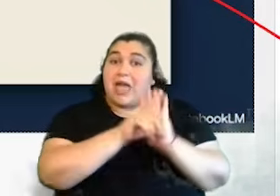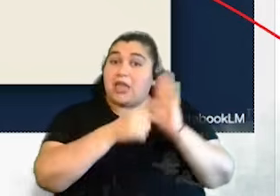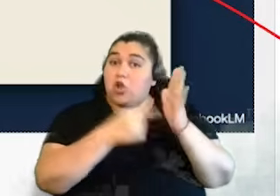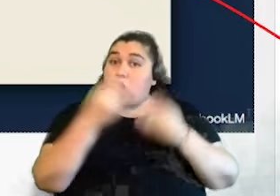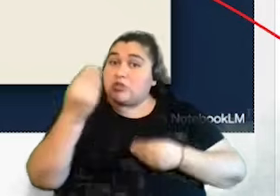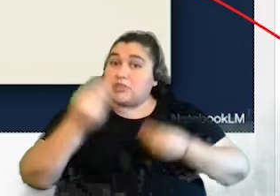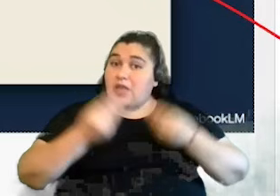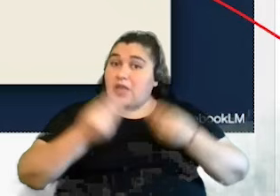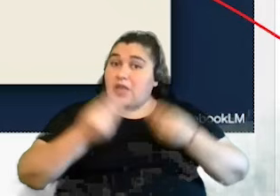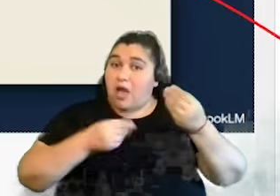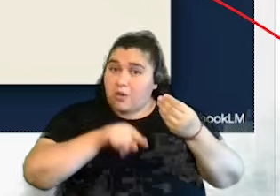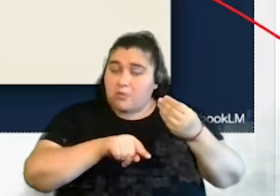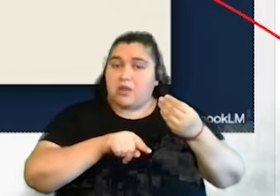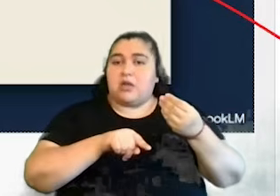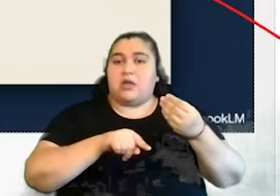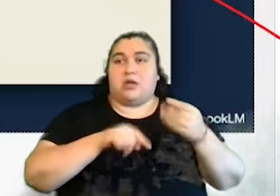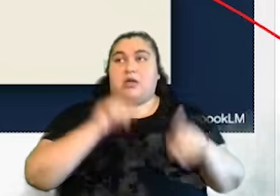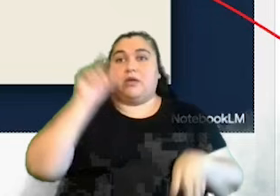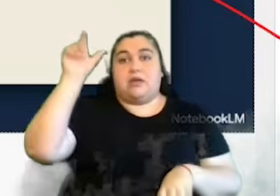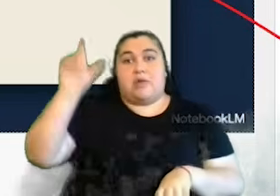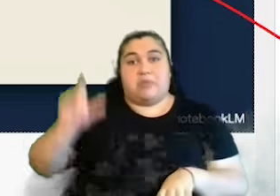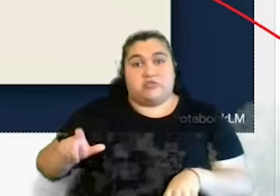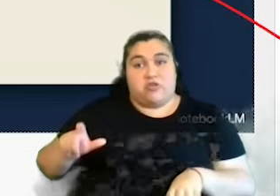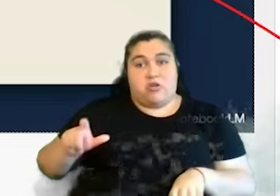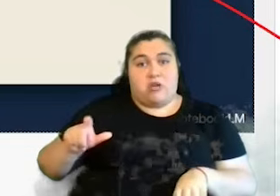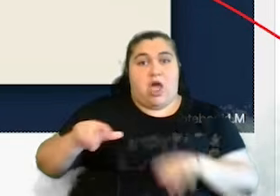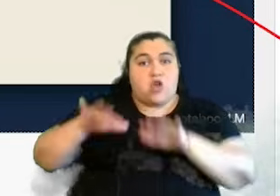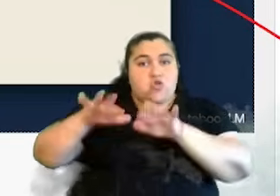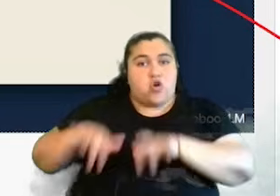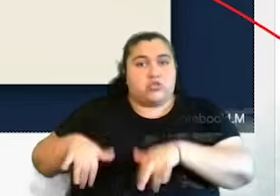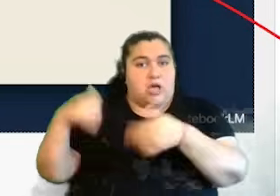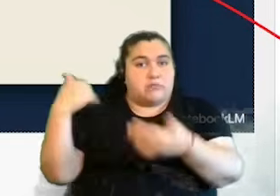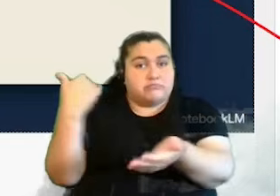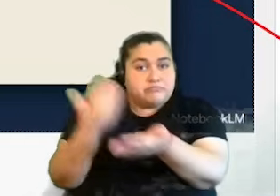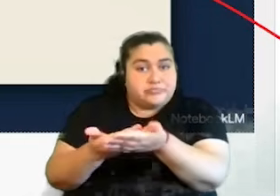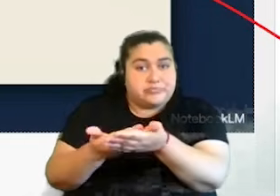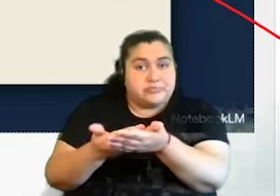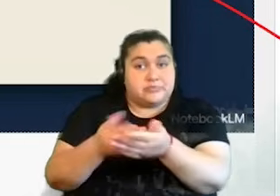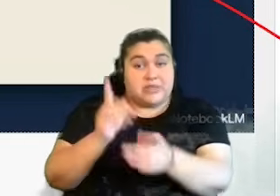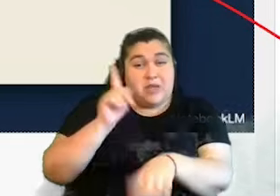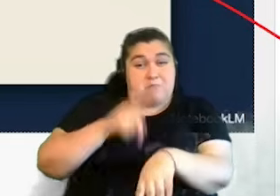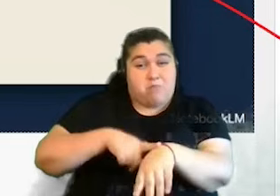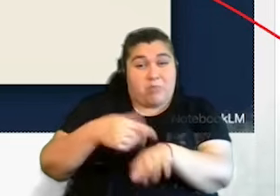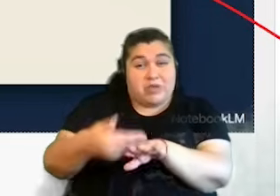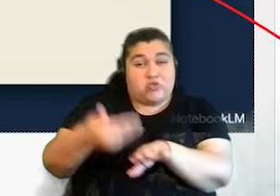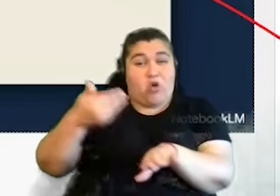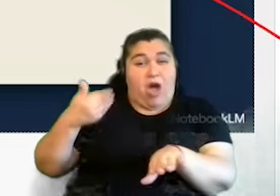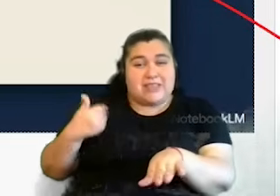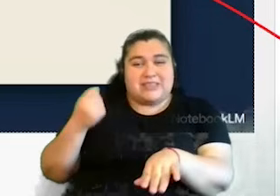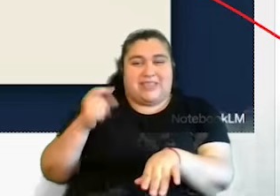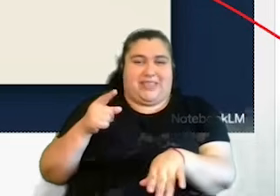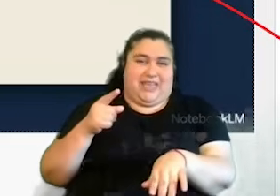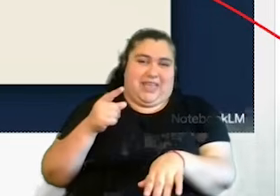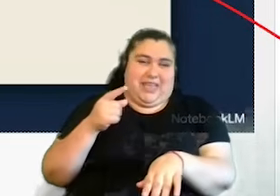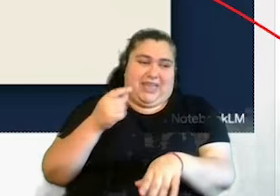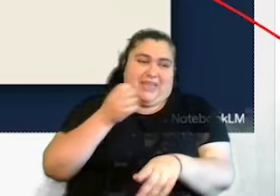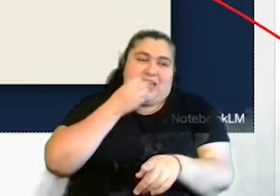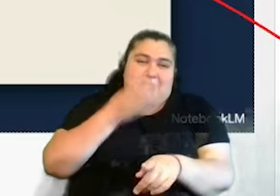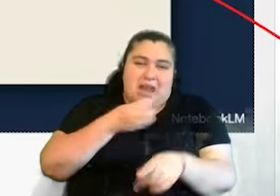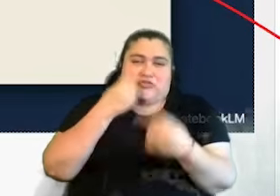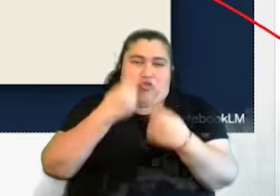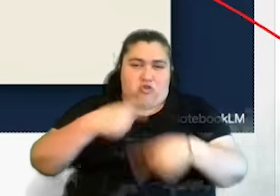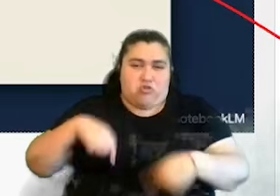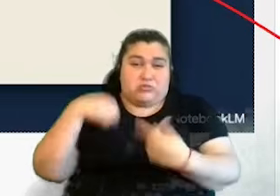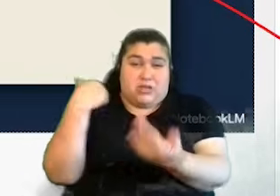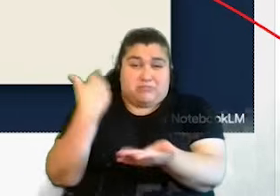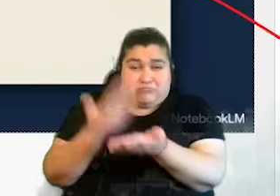el contribuyente presenta una nota previo a presentarla, a realizar la declaración jurada